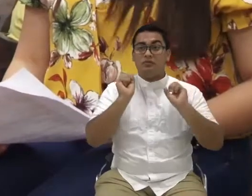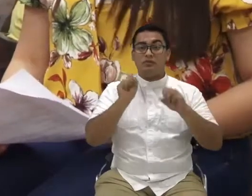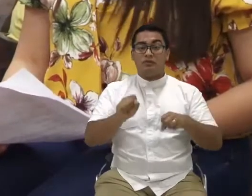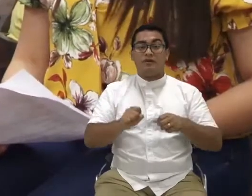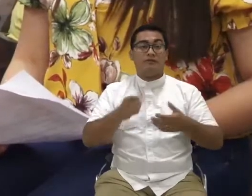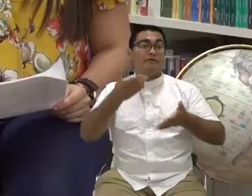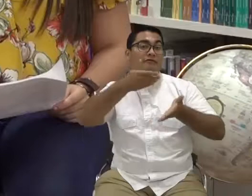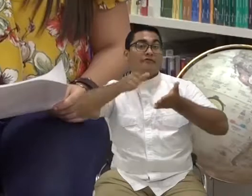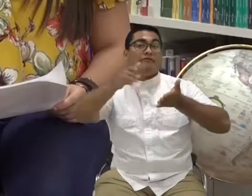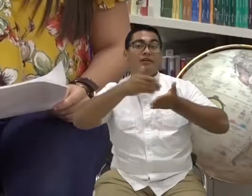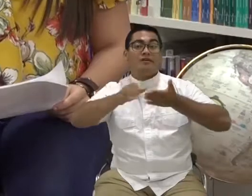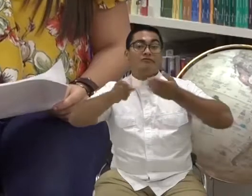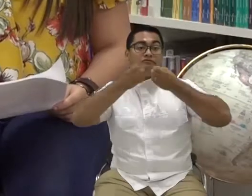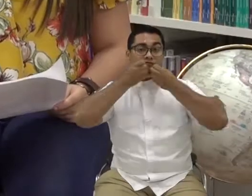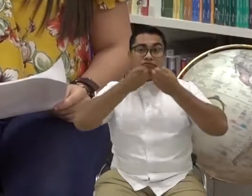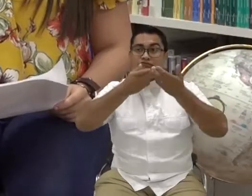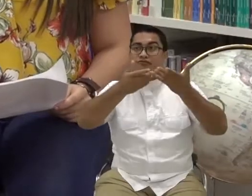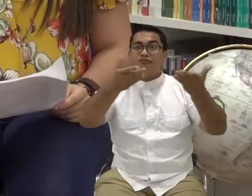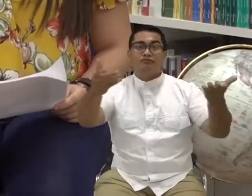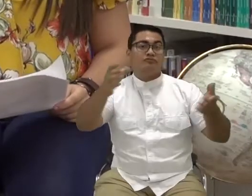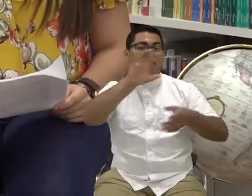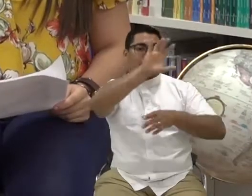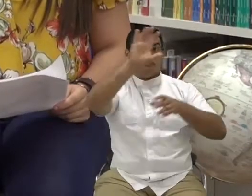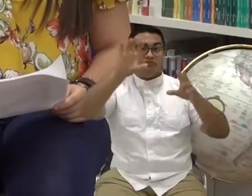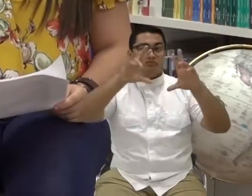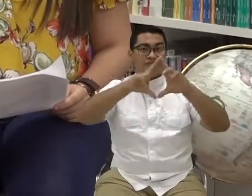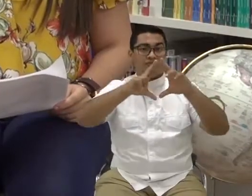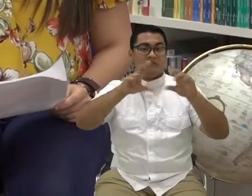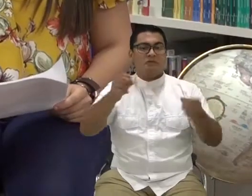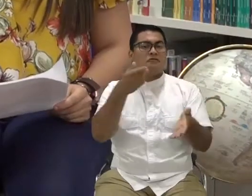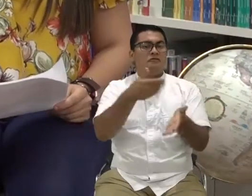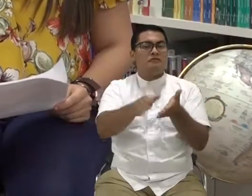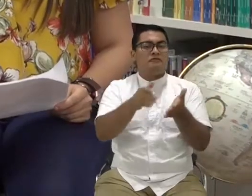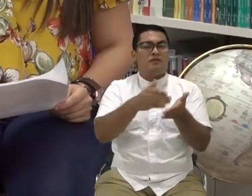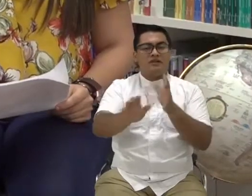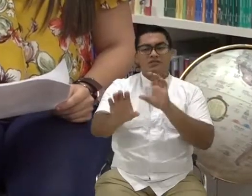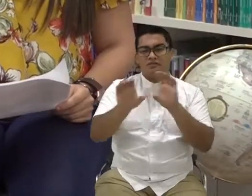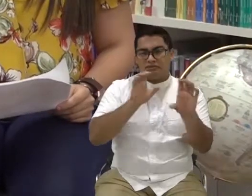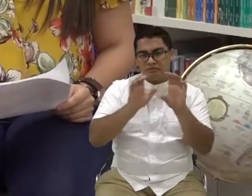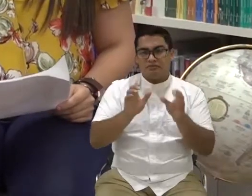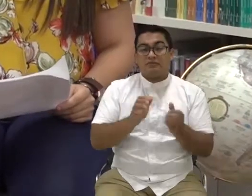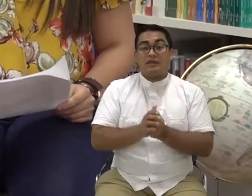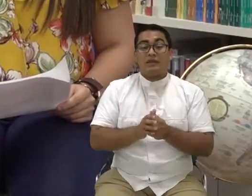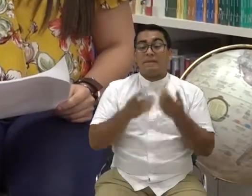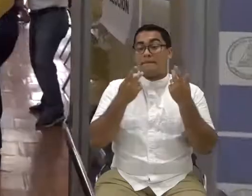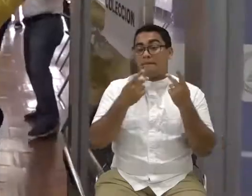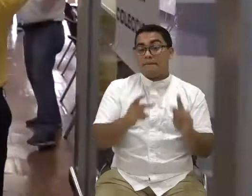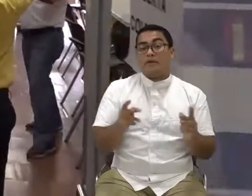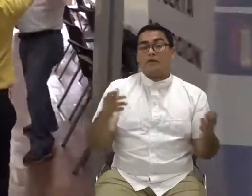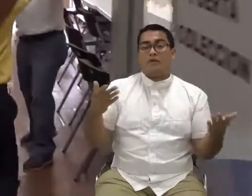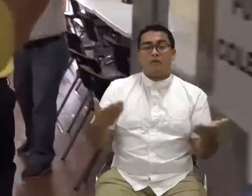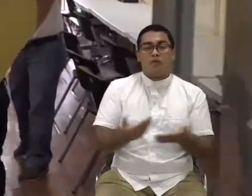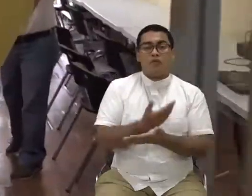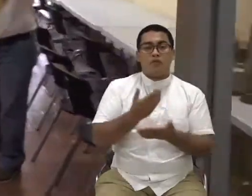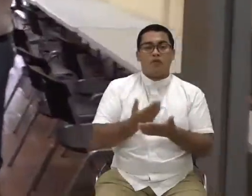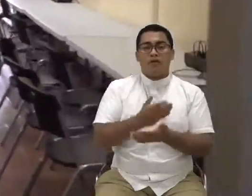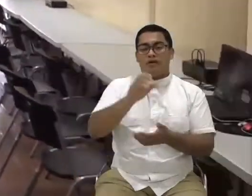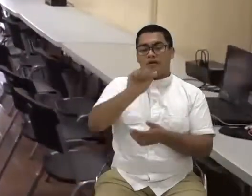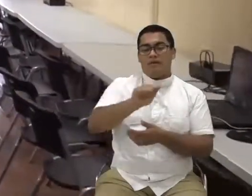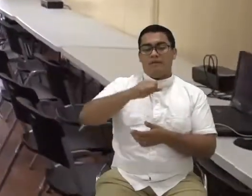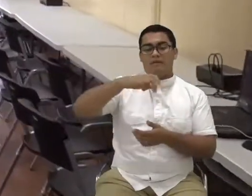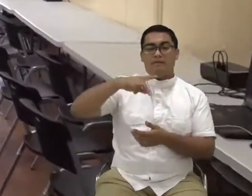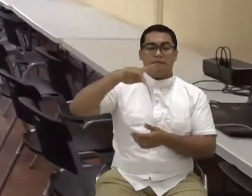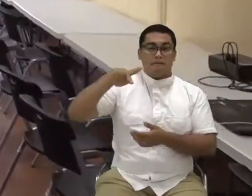otros territorios, pero también facilitar los mecanismos de formación. Pero también eso nos ha llevado a nivel interno a la generación de aplicaciones para